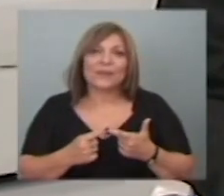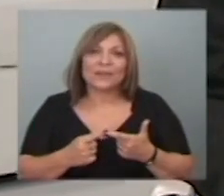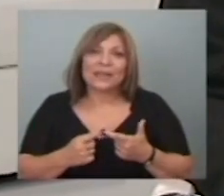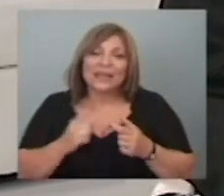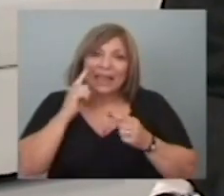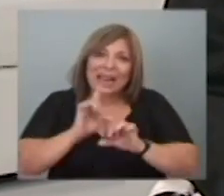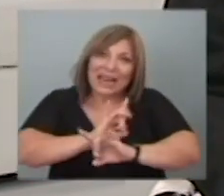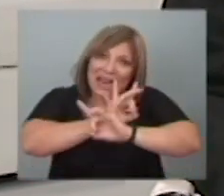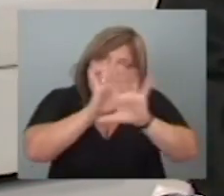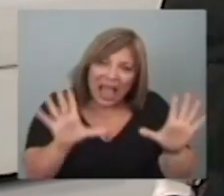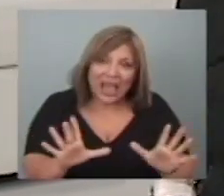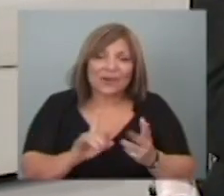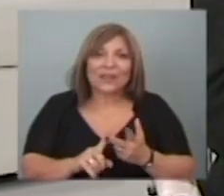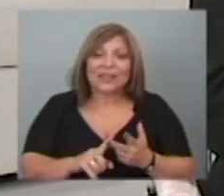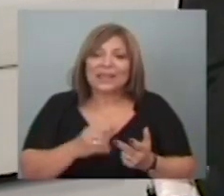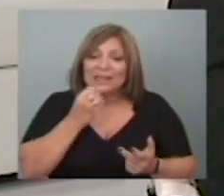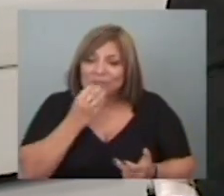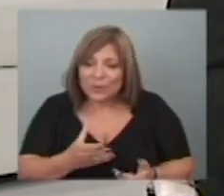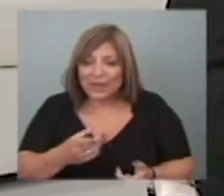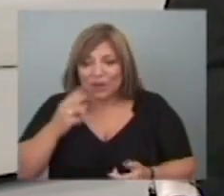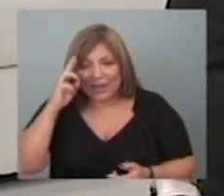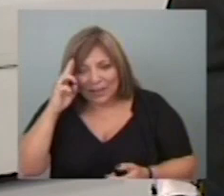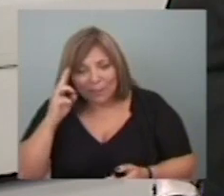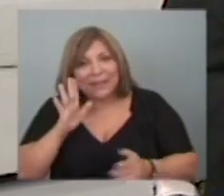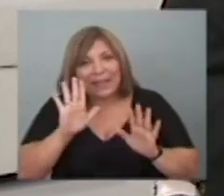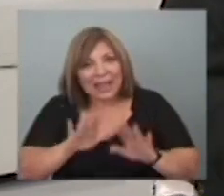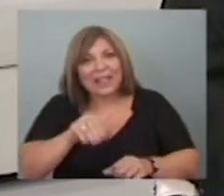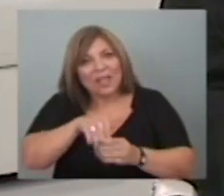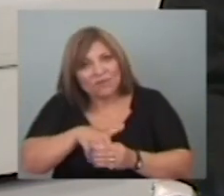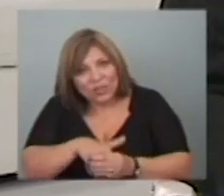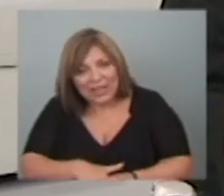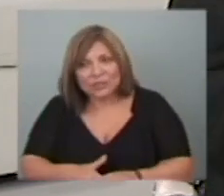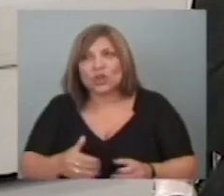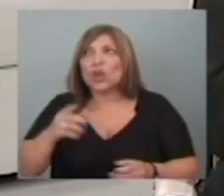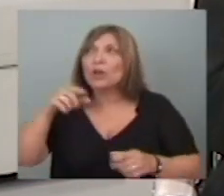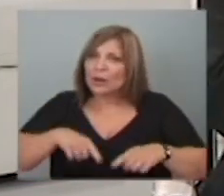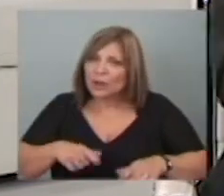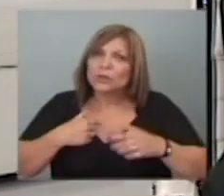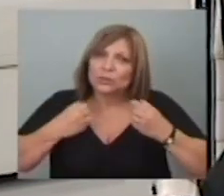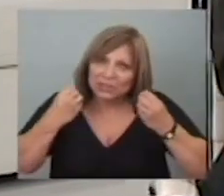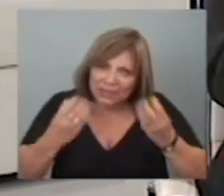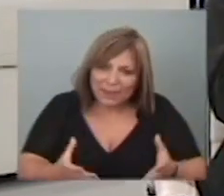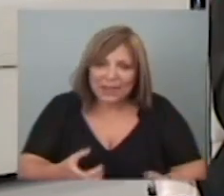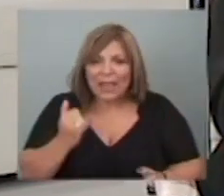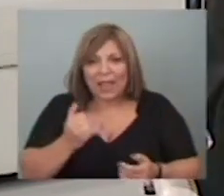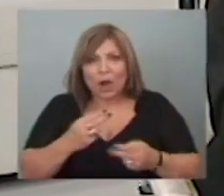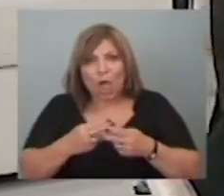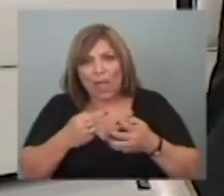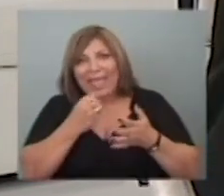algunas cuestiones claras. Está bueno que se respete la votación con respecto al voto epistolar. Acá se nombraron algunos